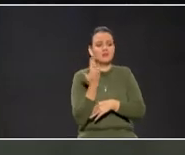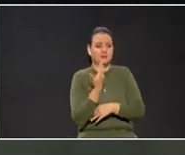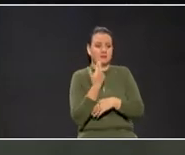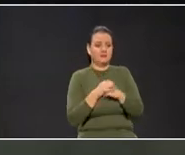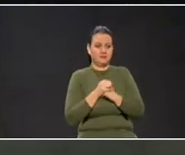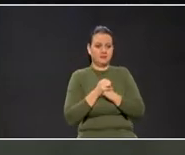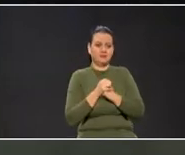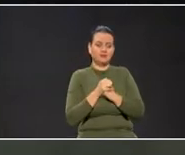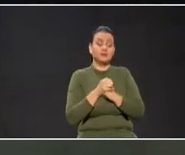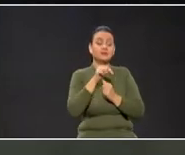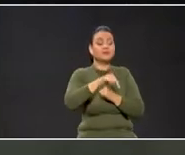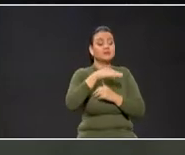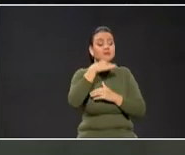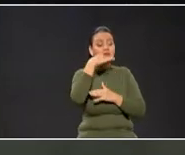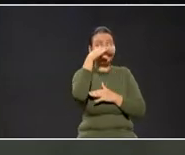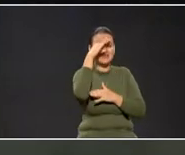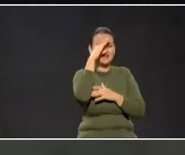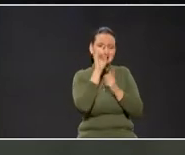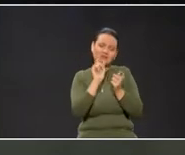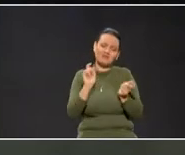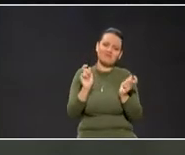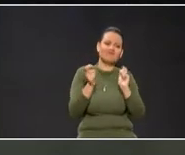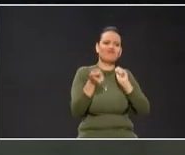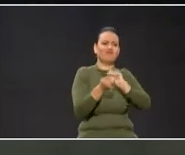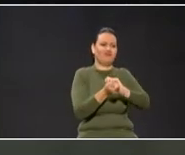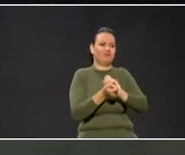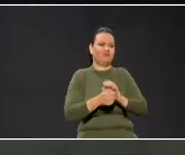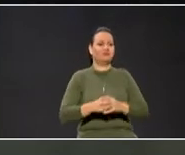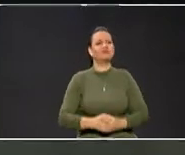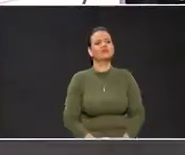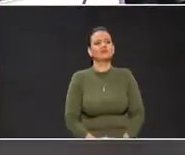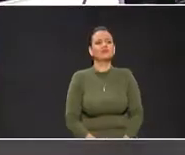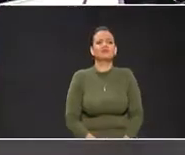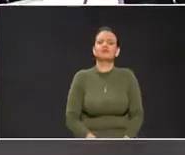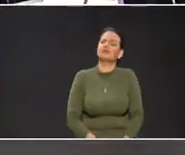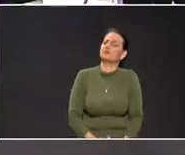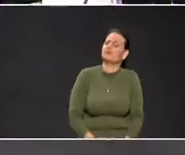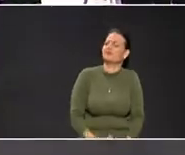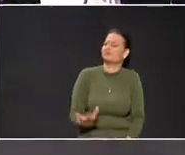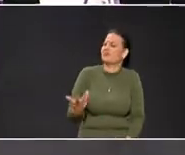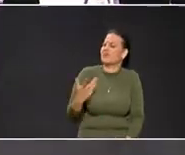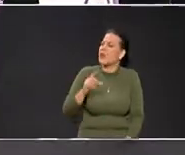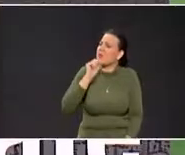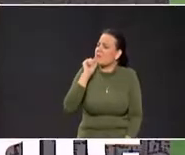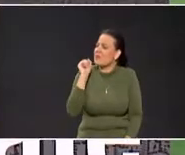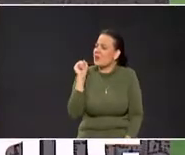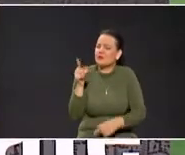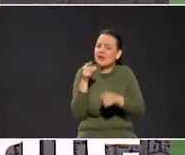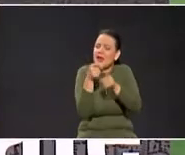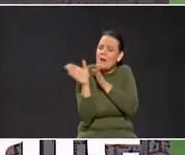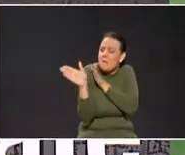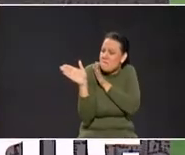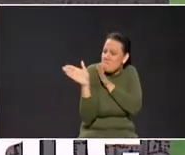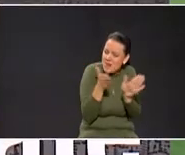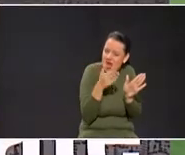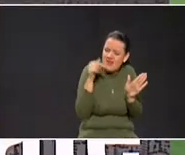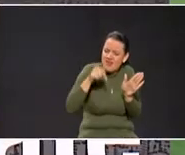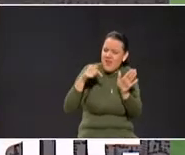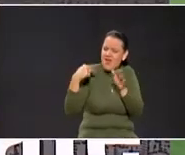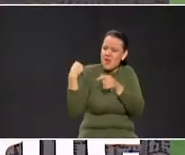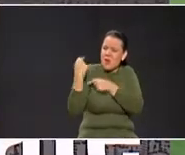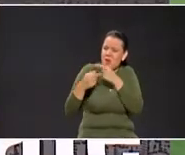realmente pero para modificarlo en todo su sentido candidato pero la pregunta específica habla del plan de ordenamiento territorial de